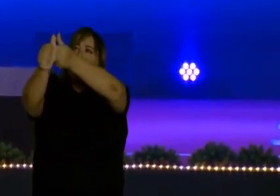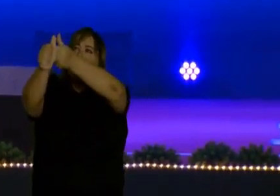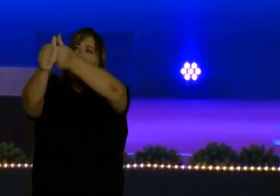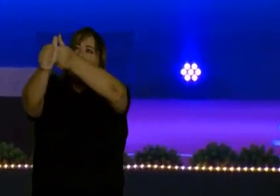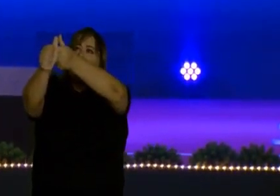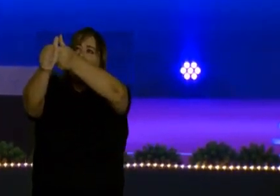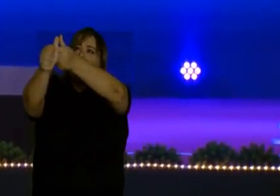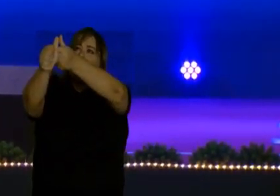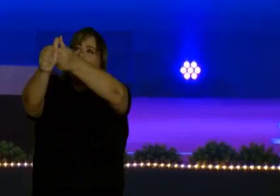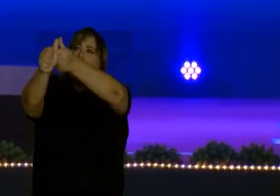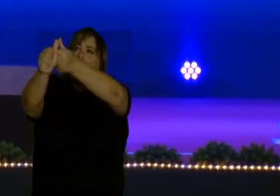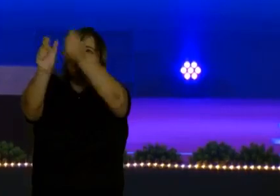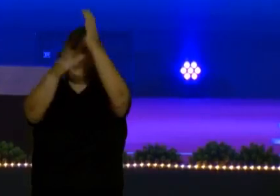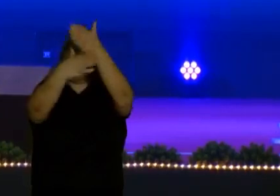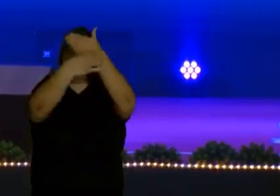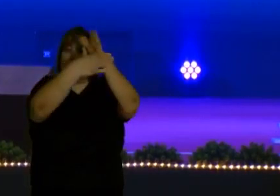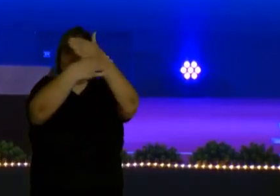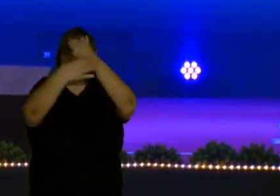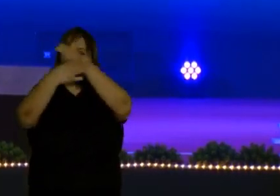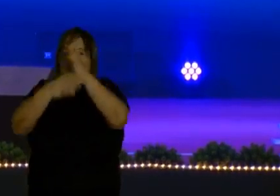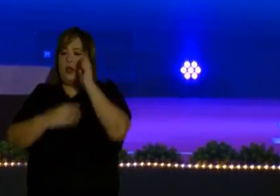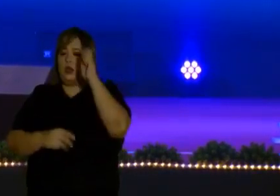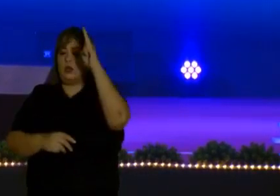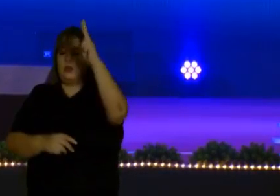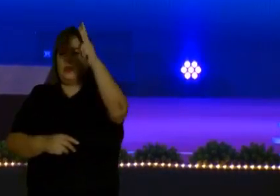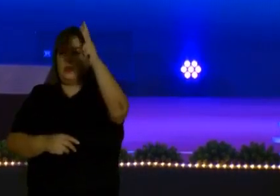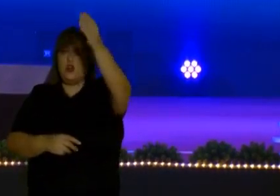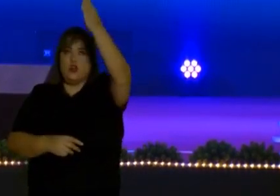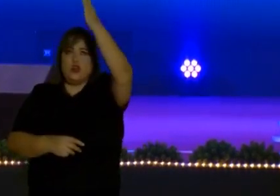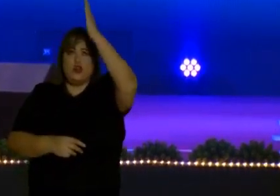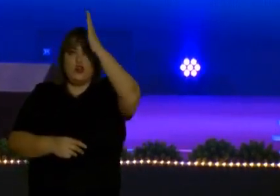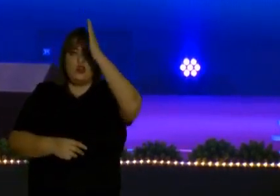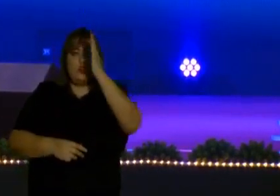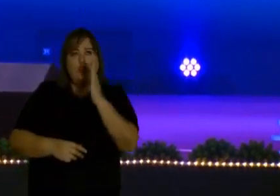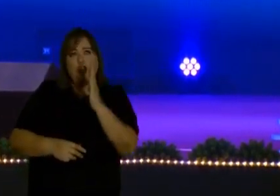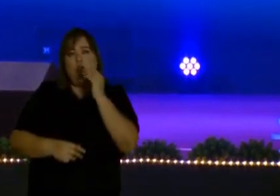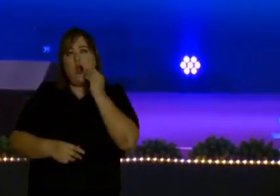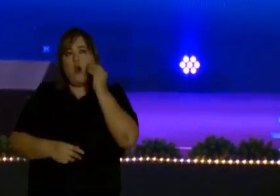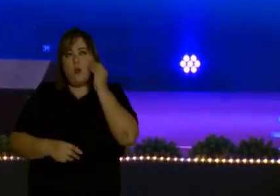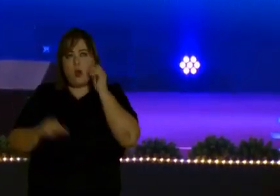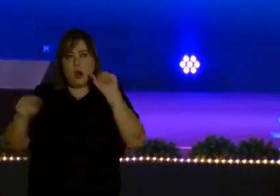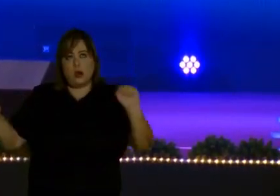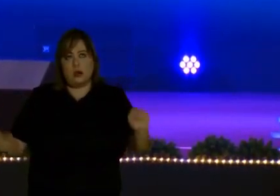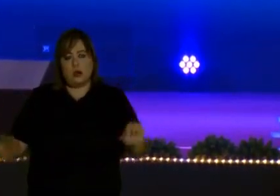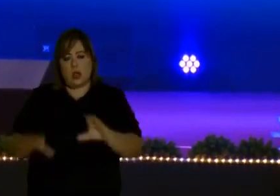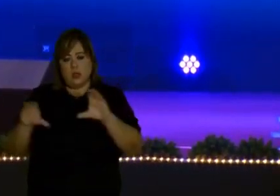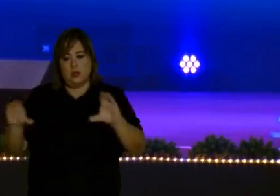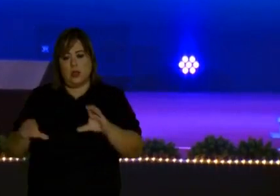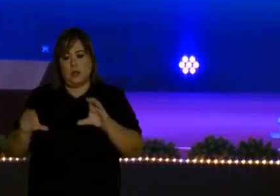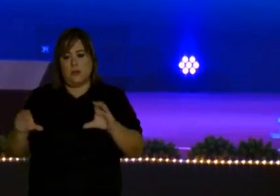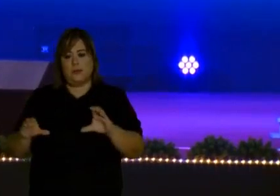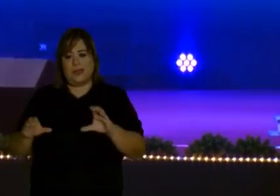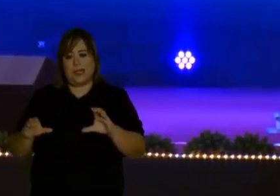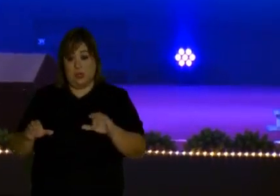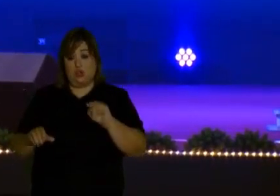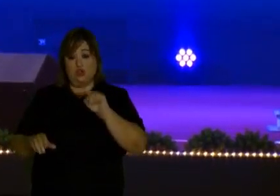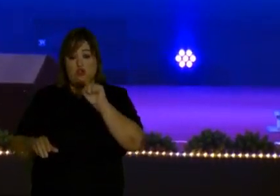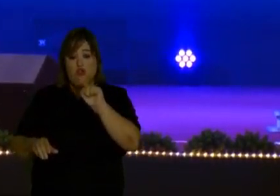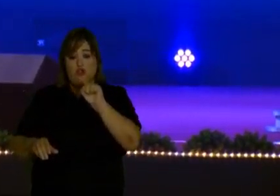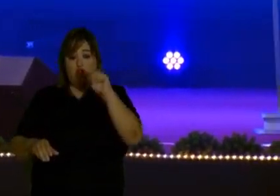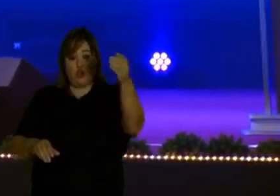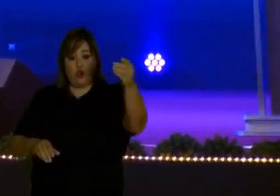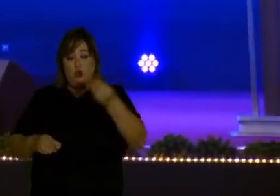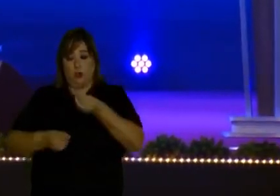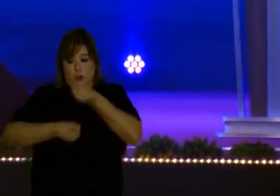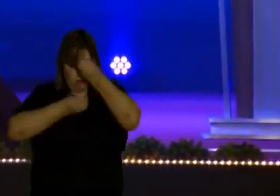estar más unidos que nunca y hacer lo que Dios nos llamó a hacer. Así que le daba este testimonio y yo le exhorto a los hermanitos que todavía